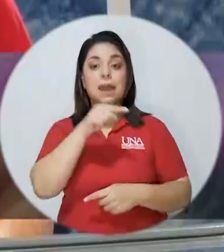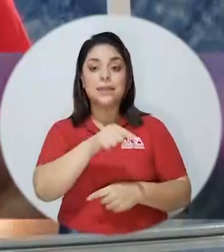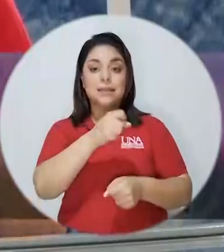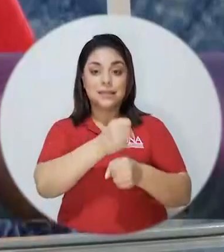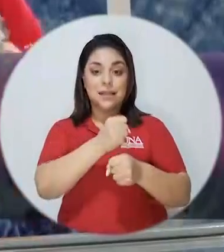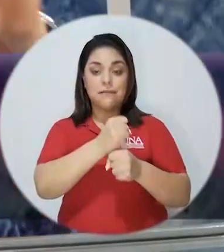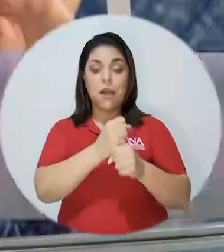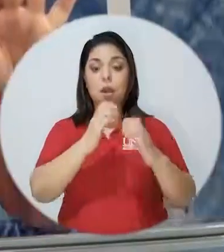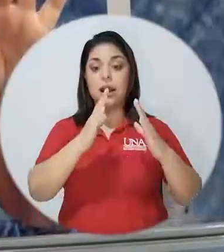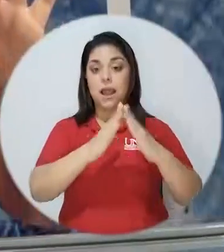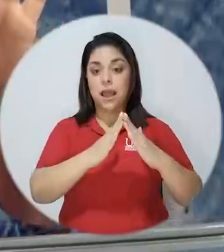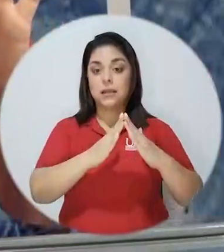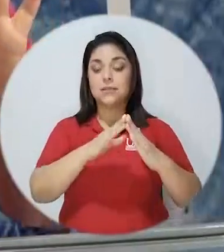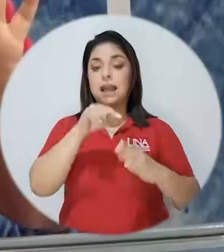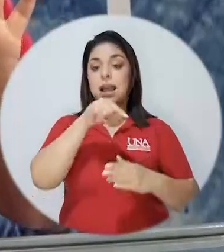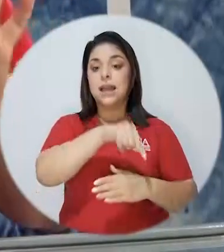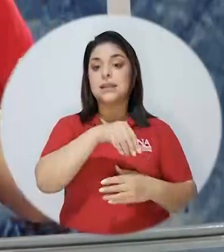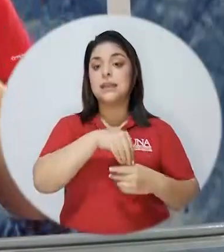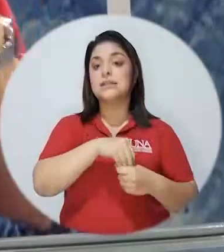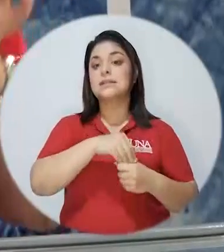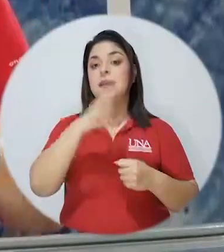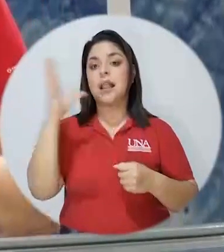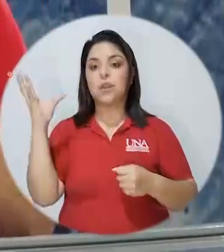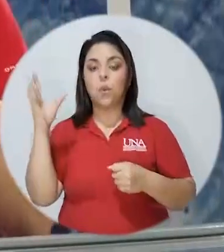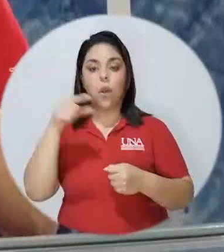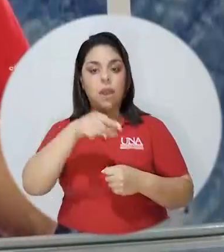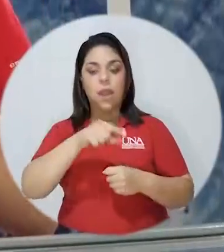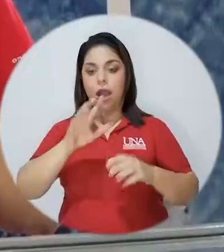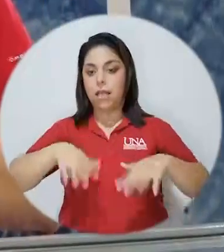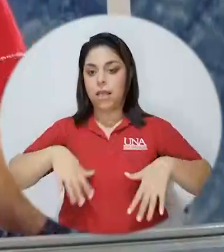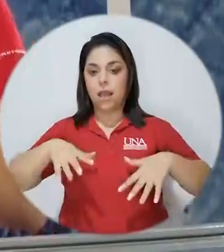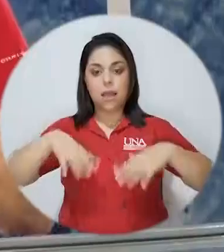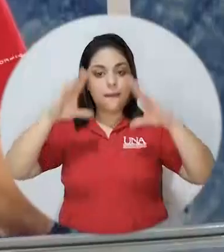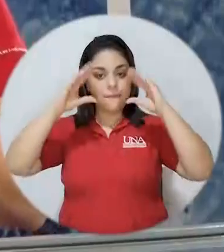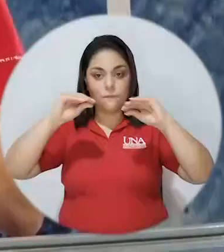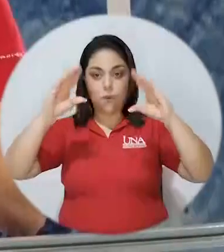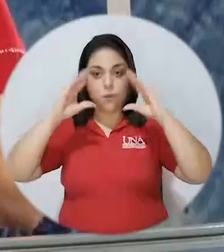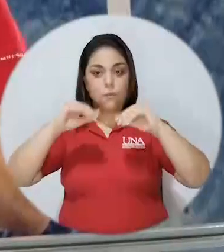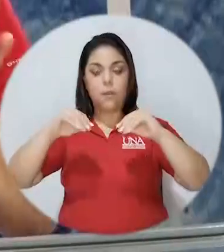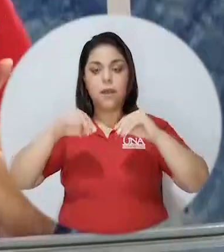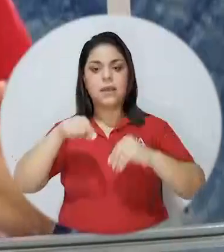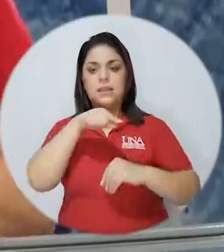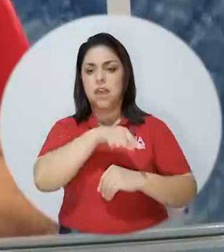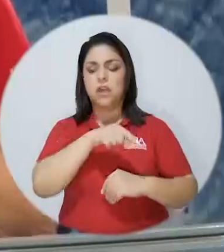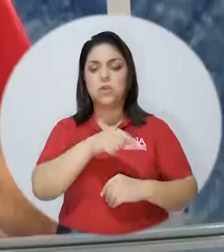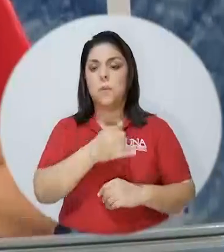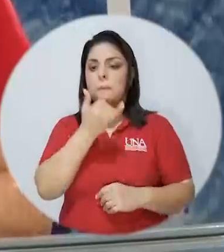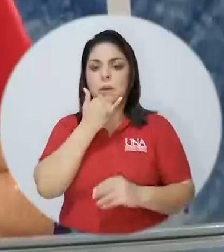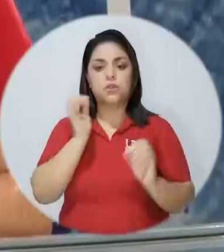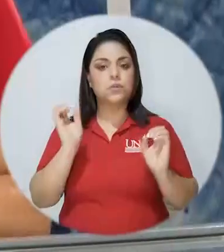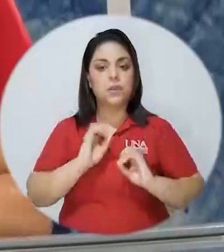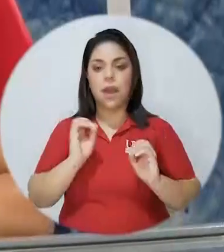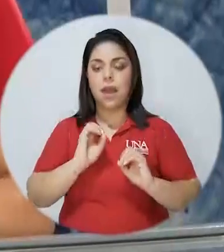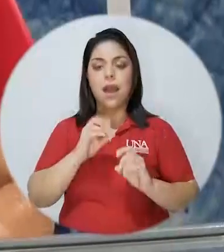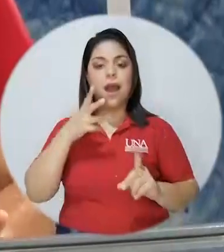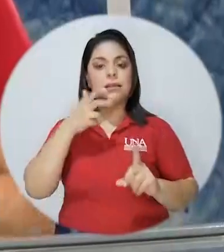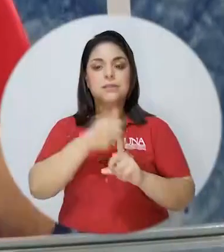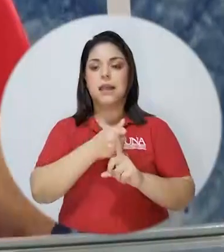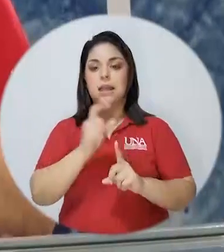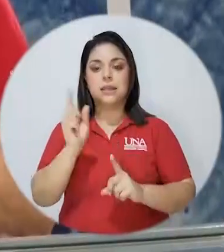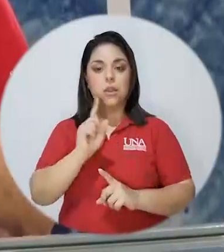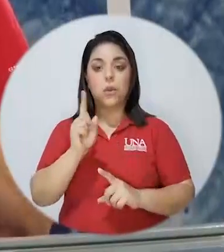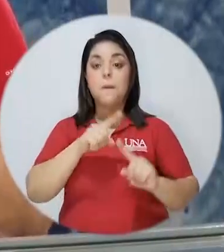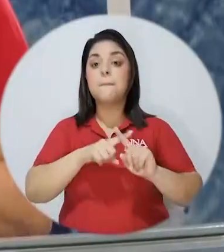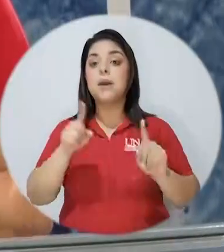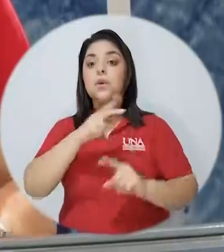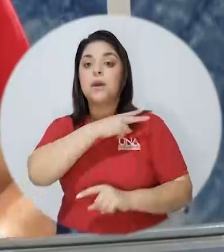teletrabajo salió y no informó. Y conste, no pasó nada, no hubo accidente, pero